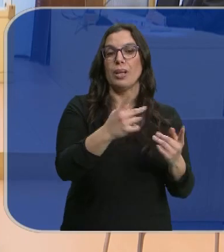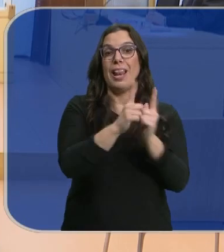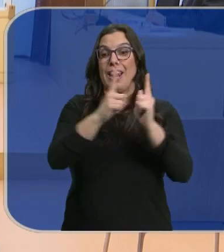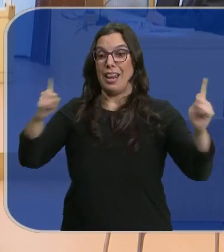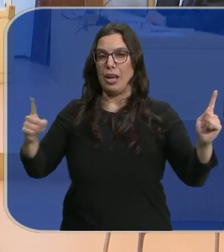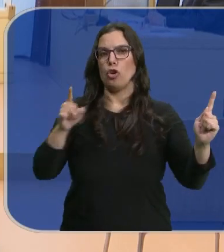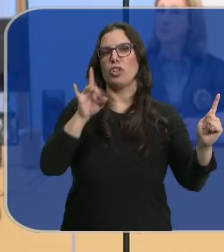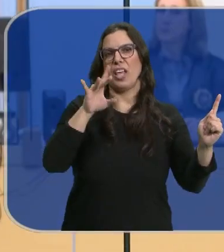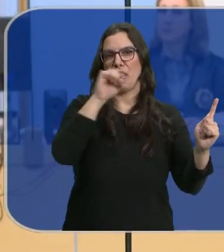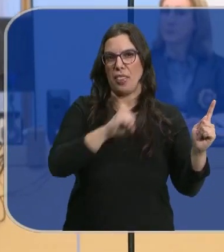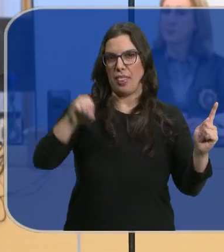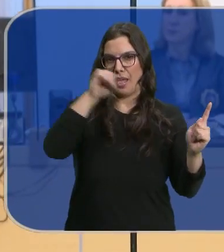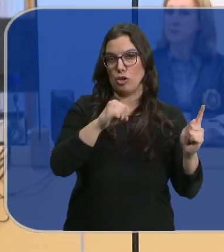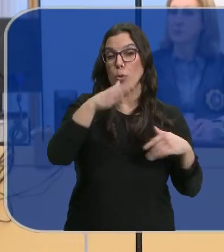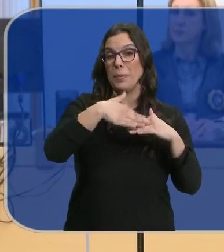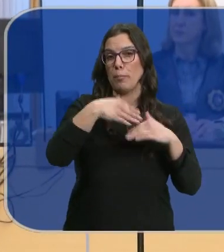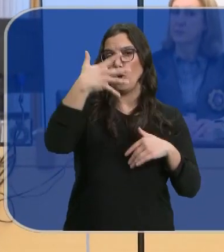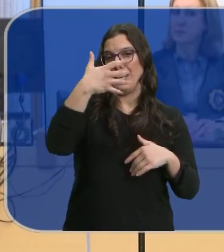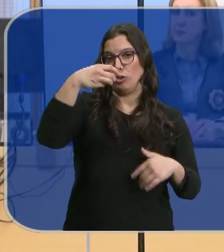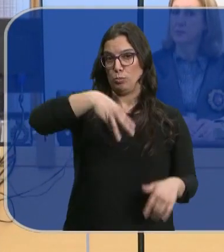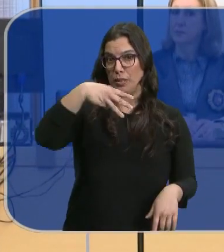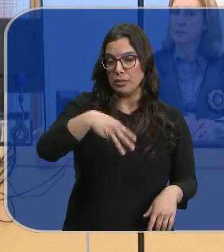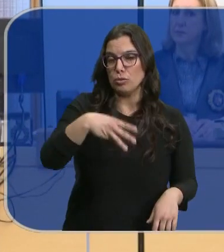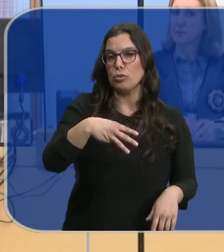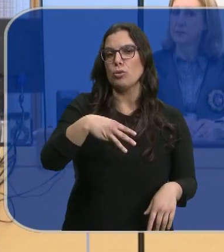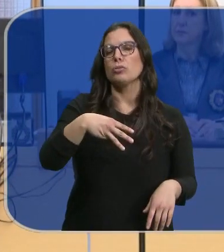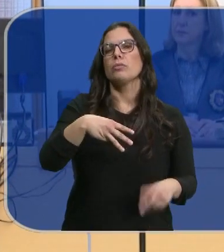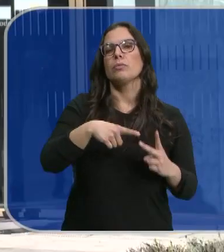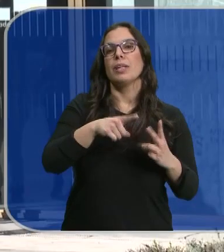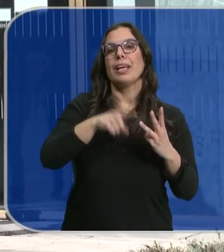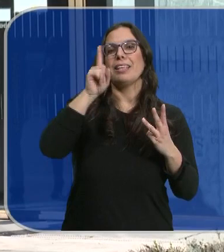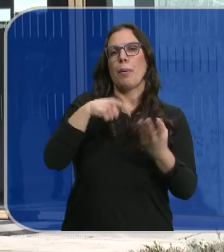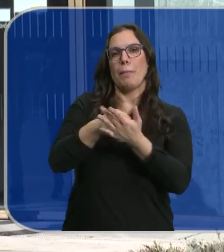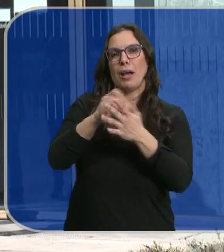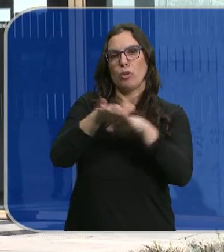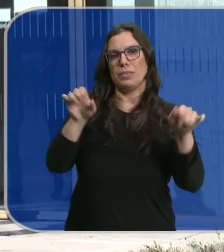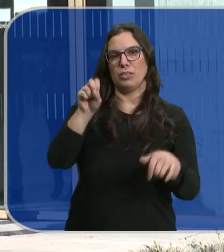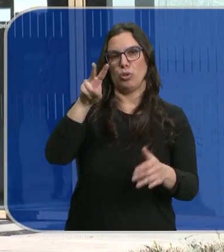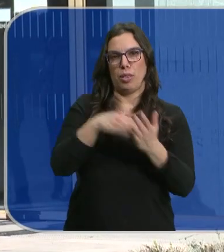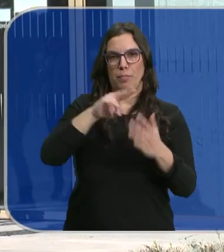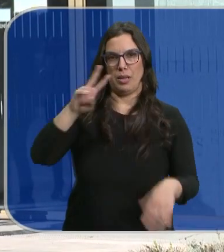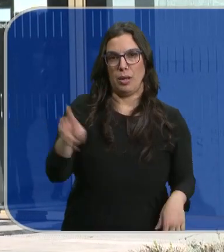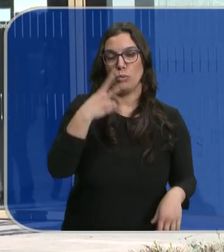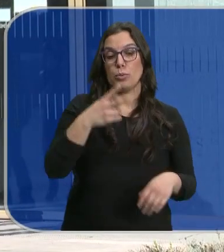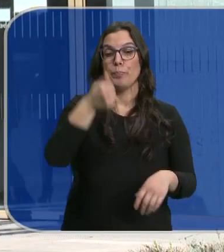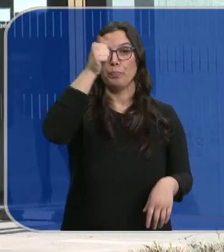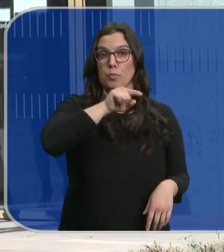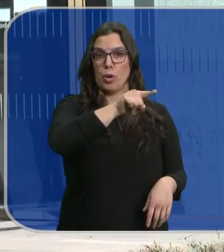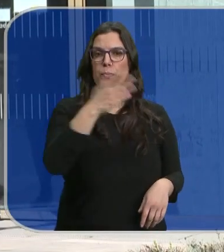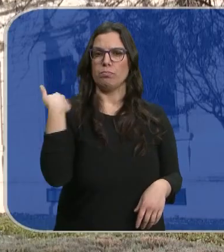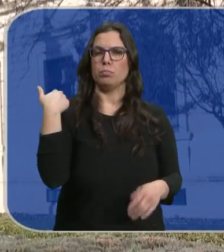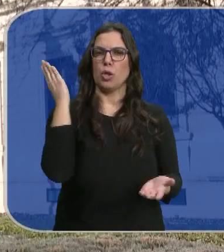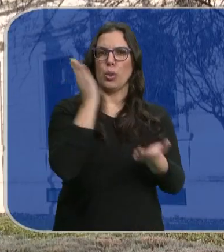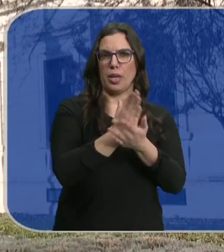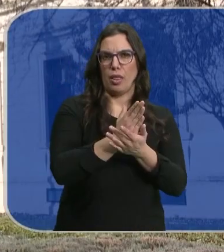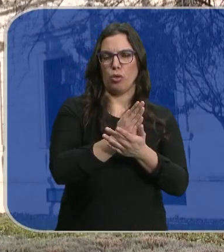alejamiento durante 15 años de al menos 500 metros de la víctima y su entorno y una indemnización de 12.000 euros. El acusado ya fue condenado